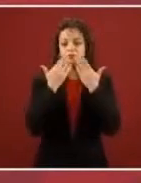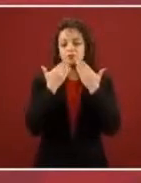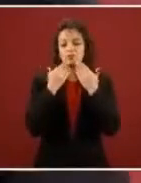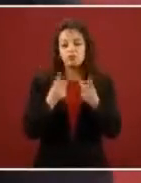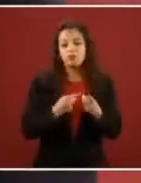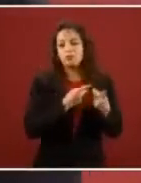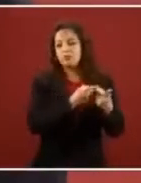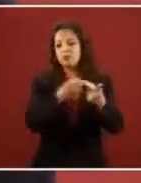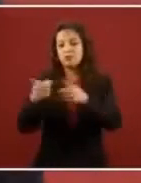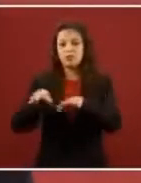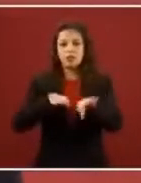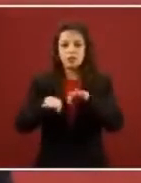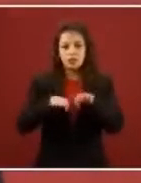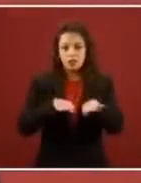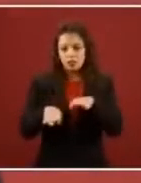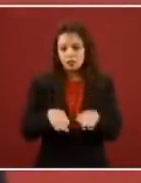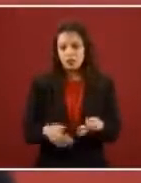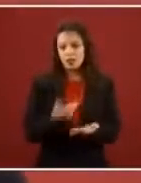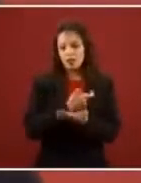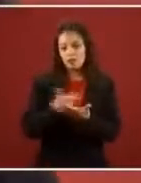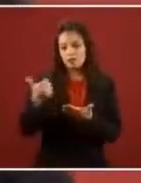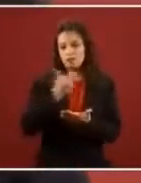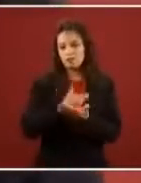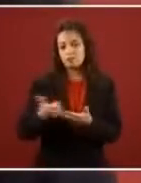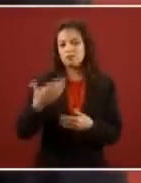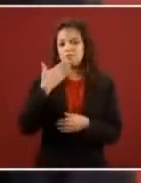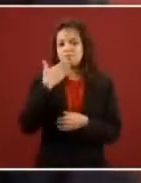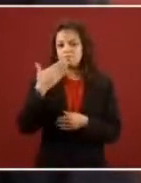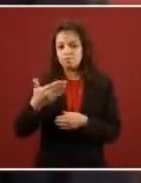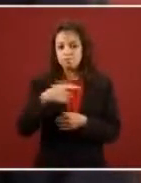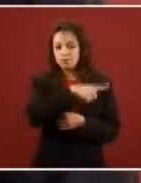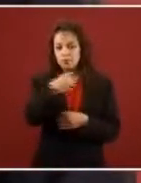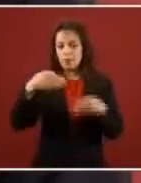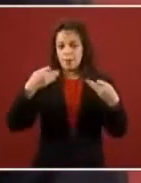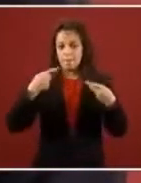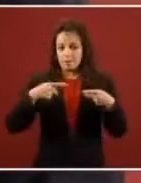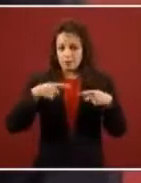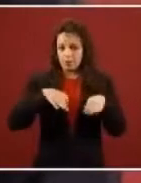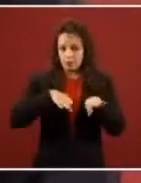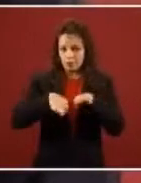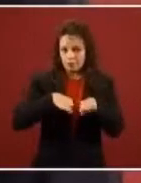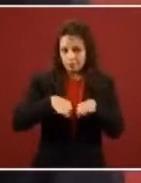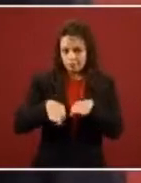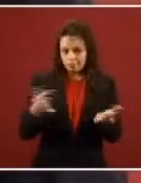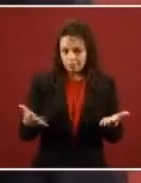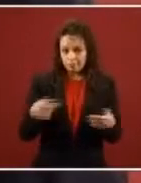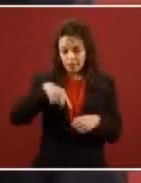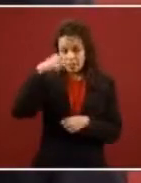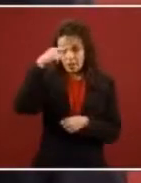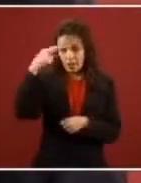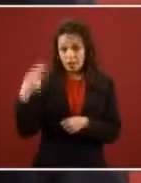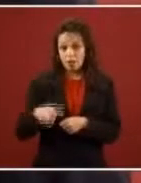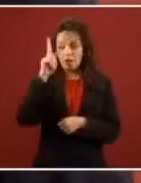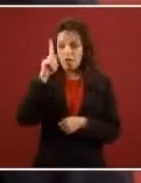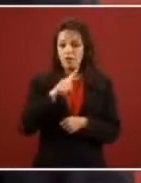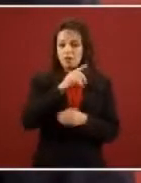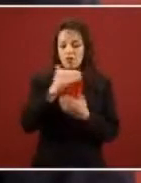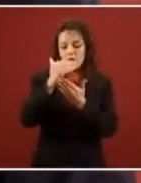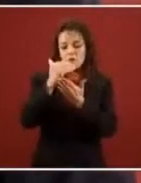los salarios en México son también los salarios más bajos del